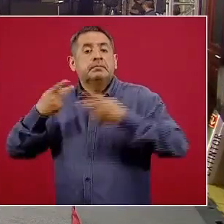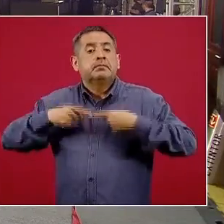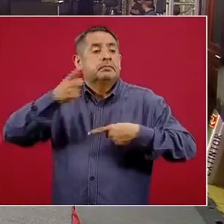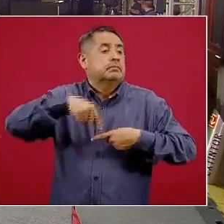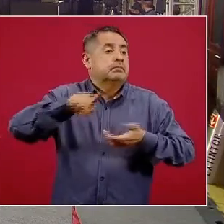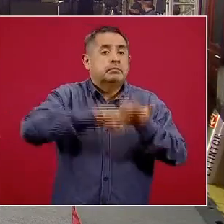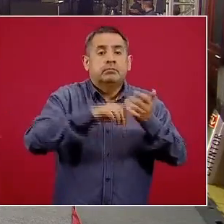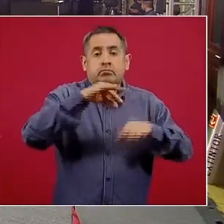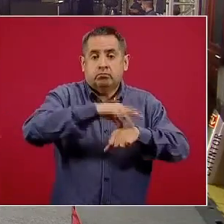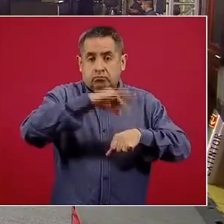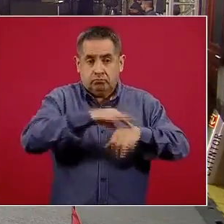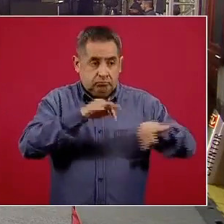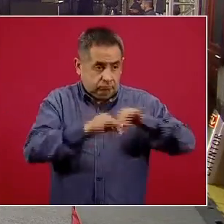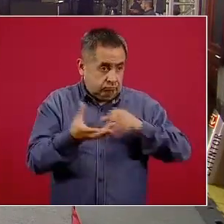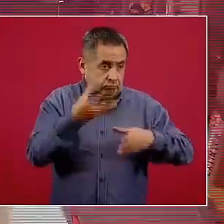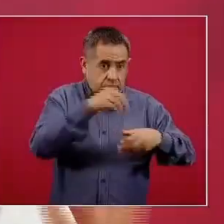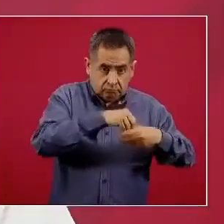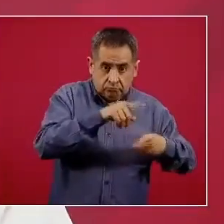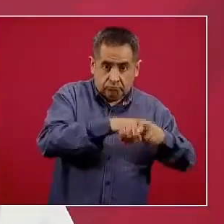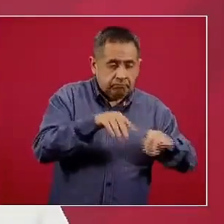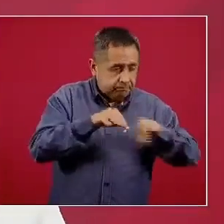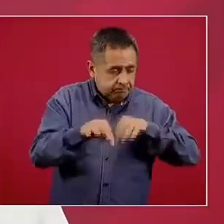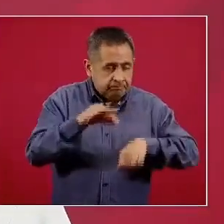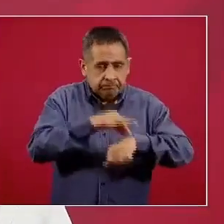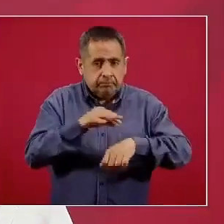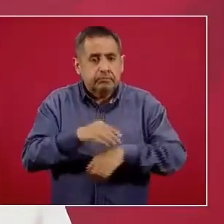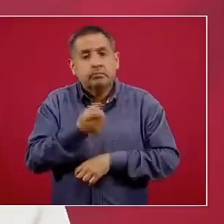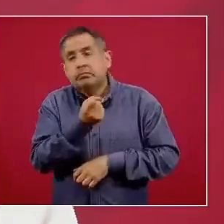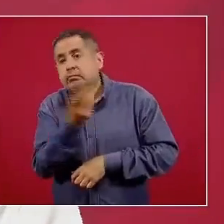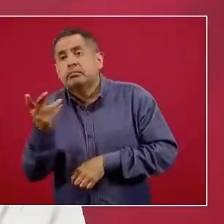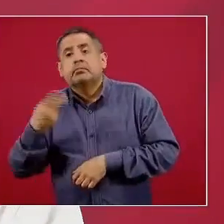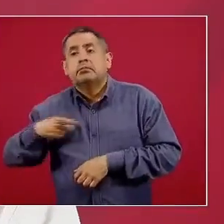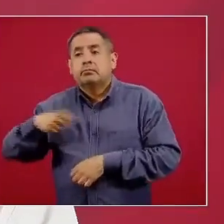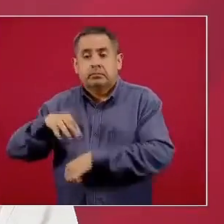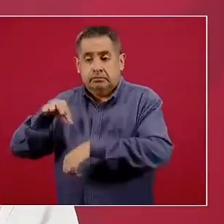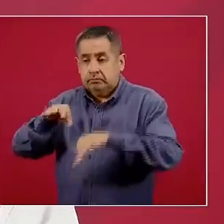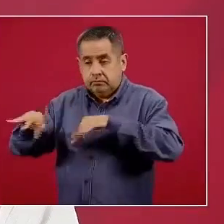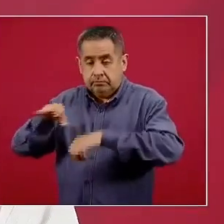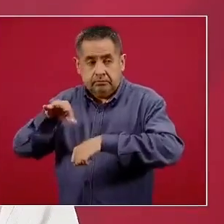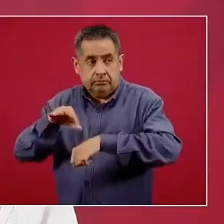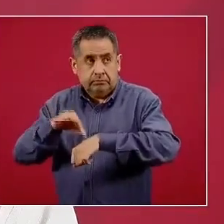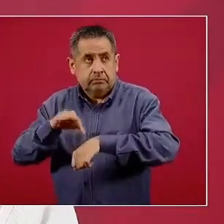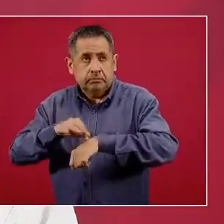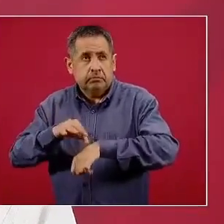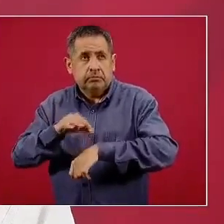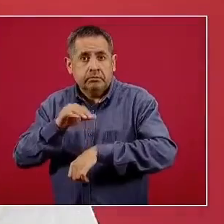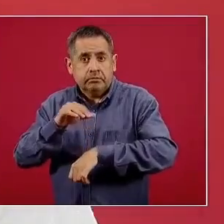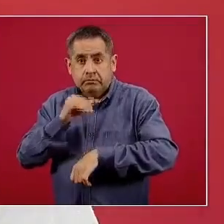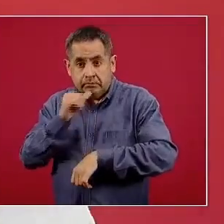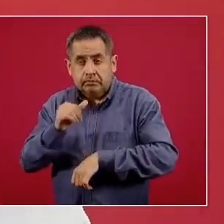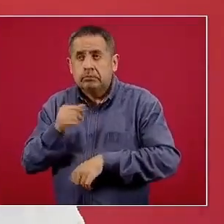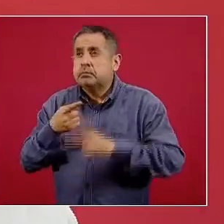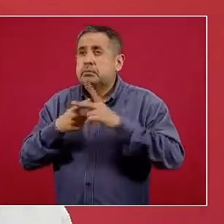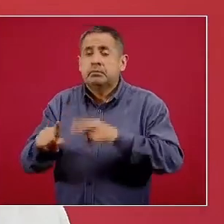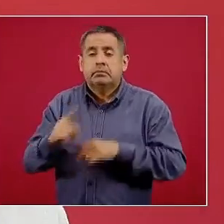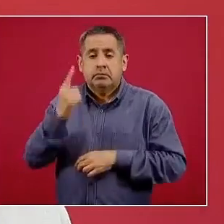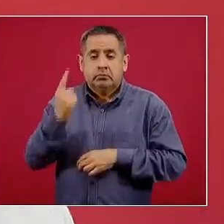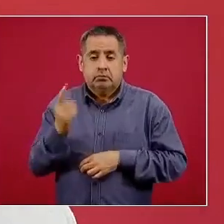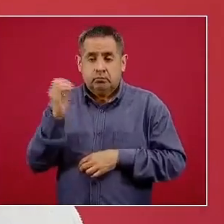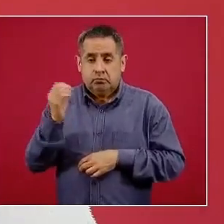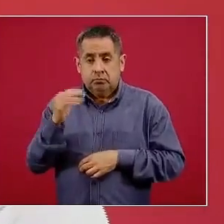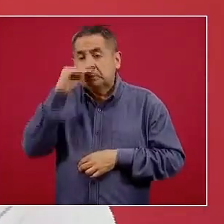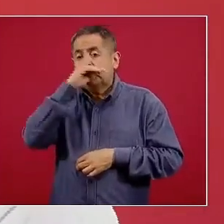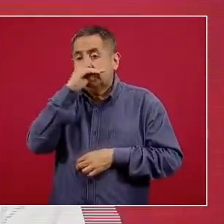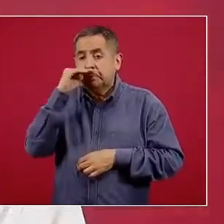salud, pero para quien no es personal de salud, iniciamos el 1 de octubre, la vacuna es